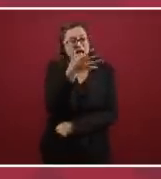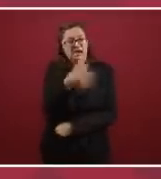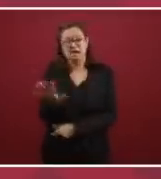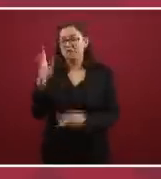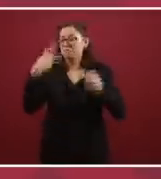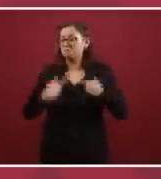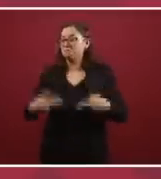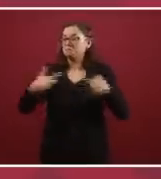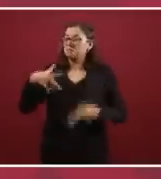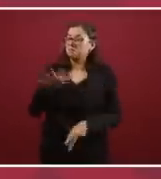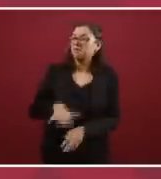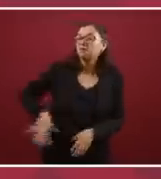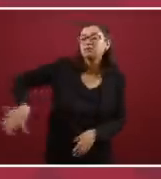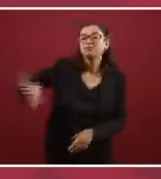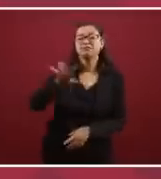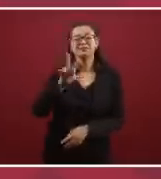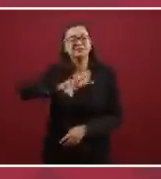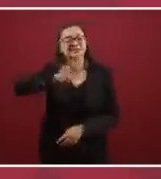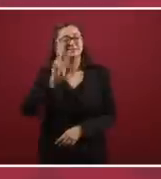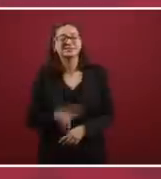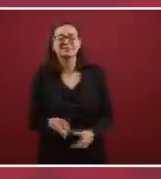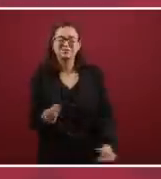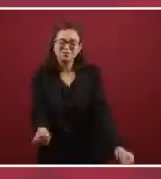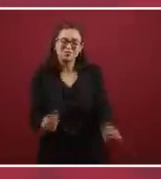feliz, feliz, feliz.